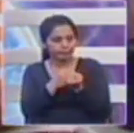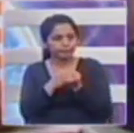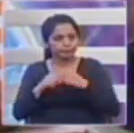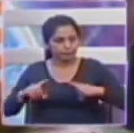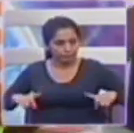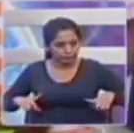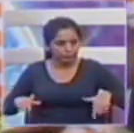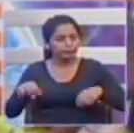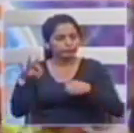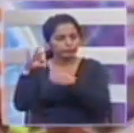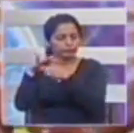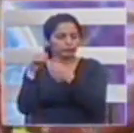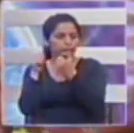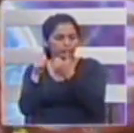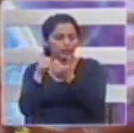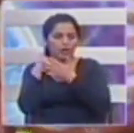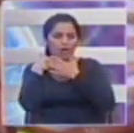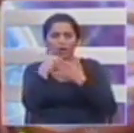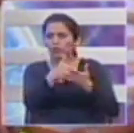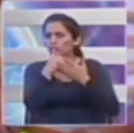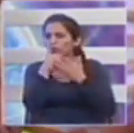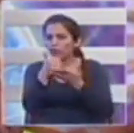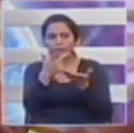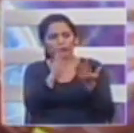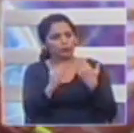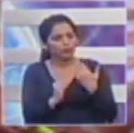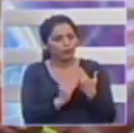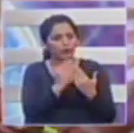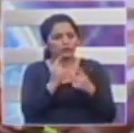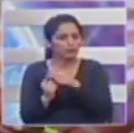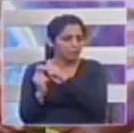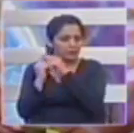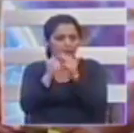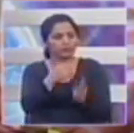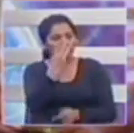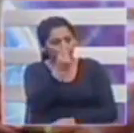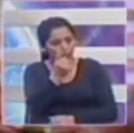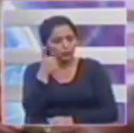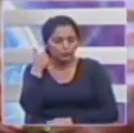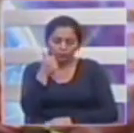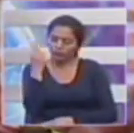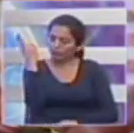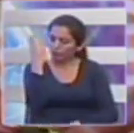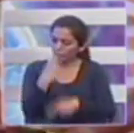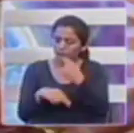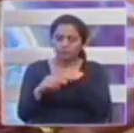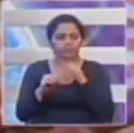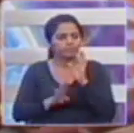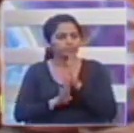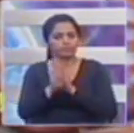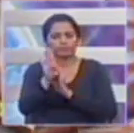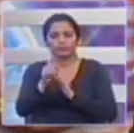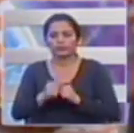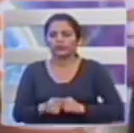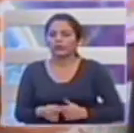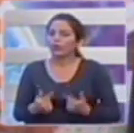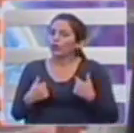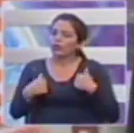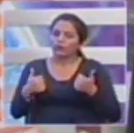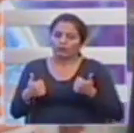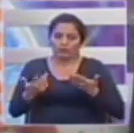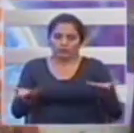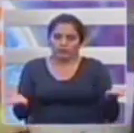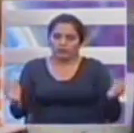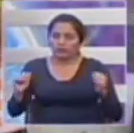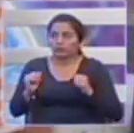de requisitos, dar incentivos, para que fácilmente te puedan dar platita y puedas emprender tu negocio de una manera más oportuna. Muy bien sería para mí que me dieran una facilidad